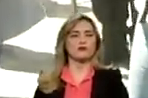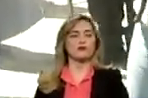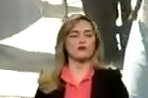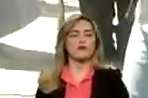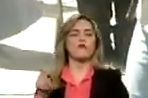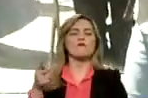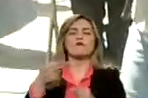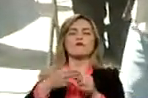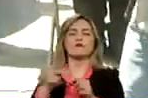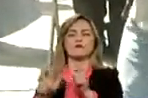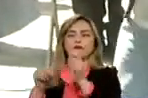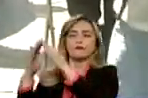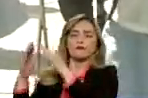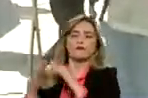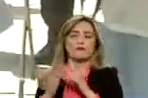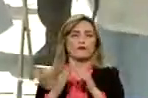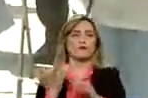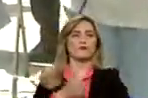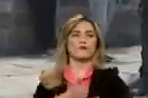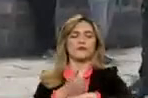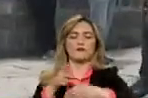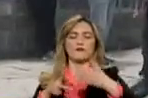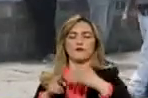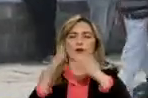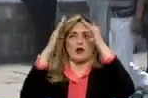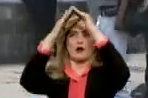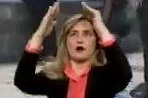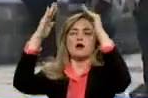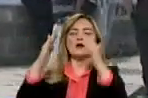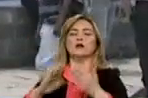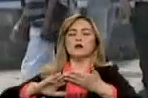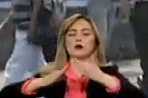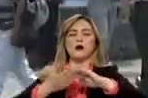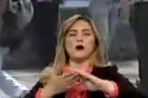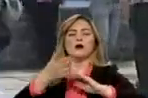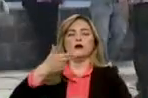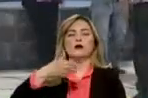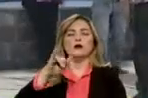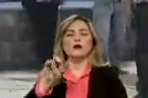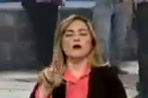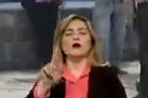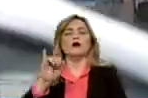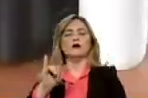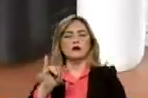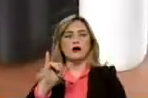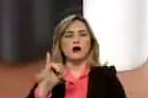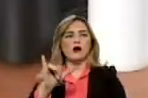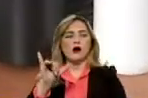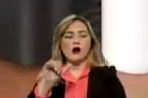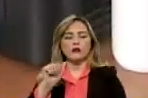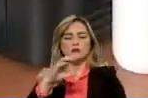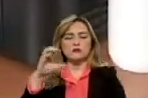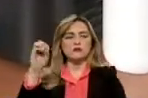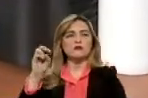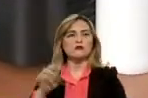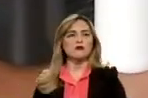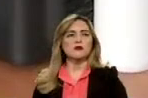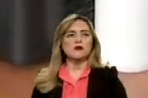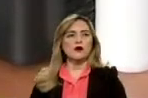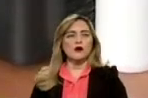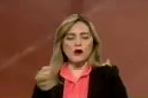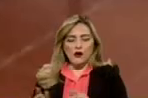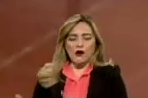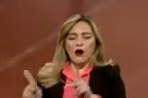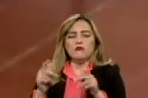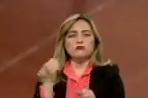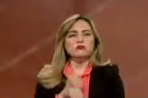En presencia de vecinos, las autoridades inauguraron la UPC de Chiriyacu Bajo, que servirá para combatir el crimen común y organizado,